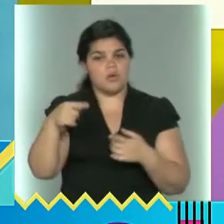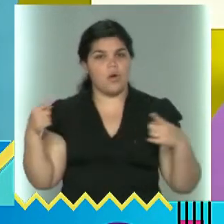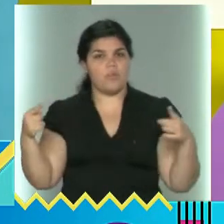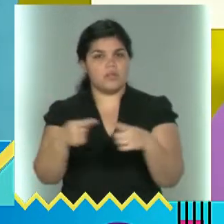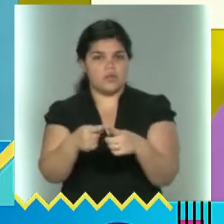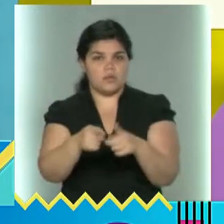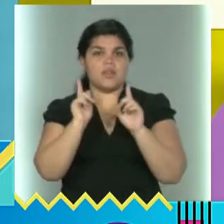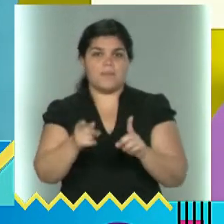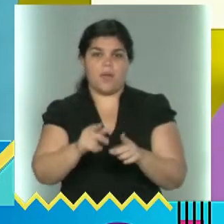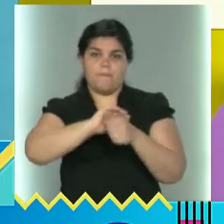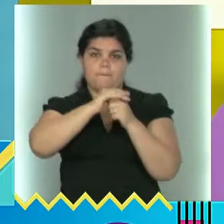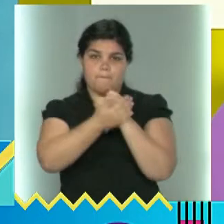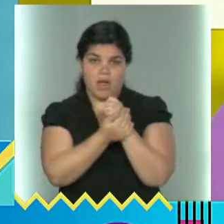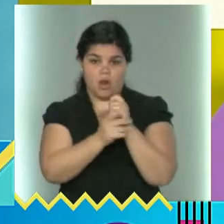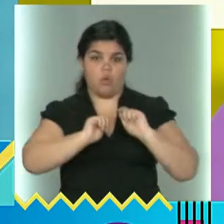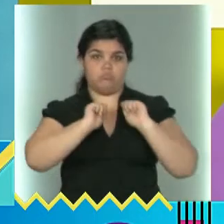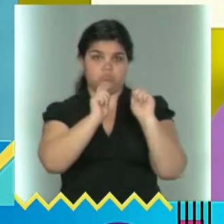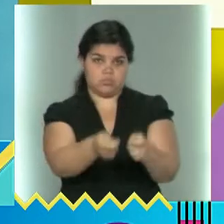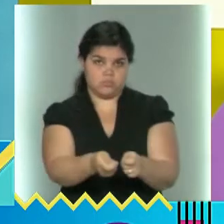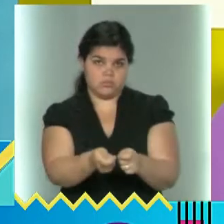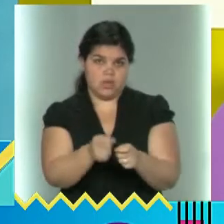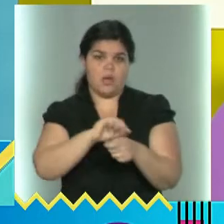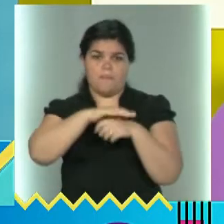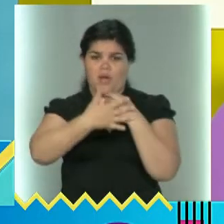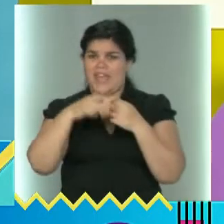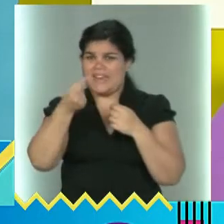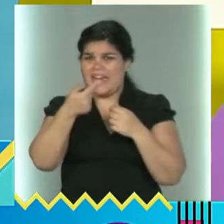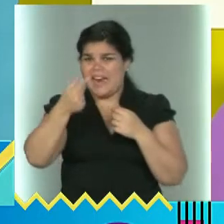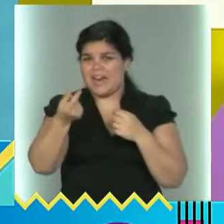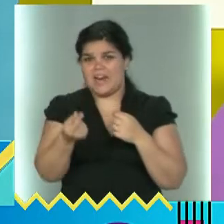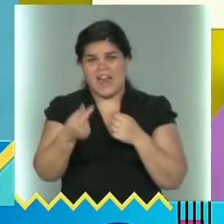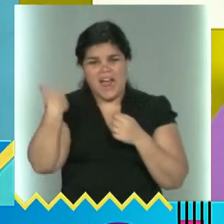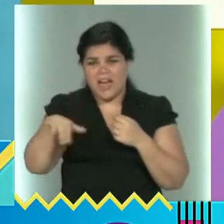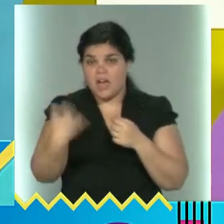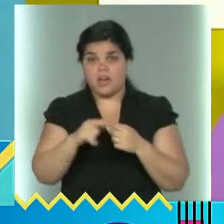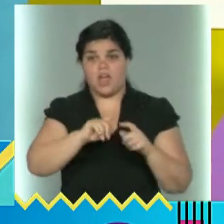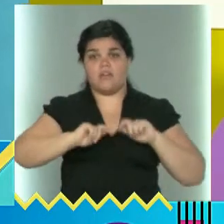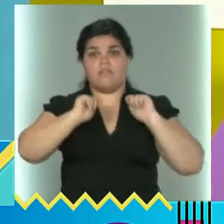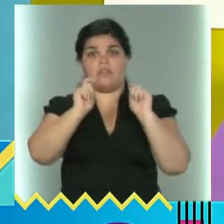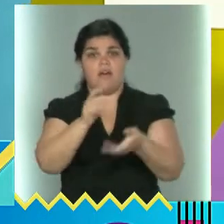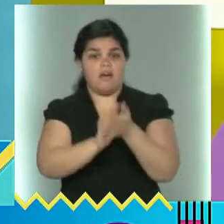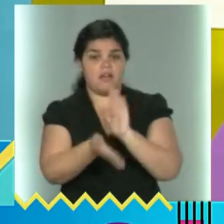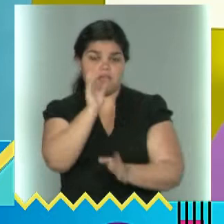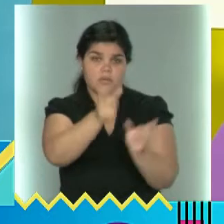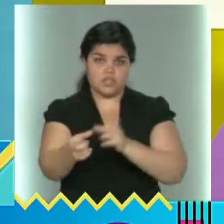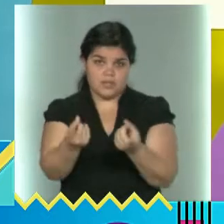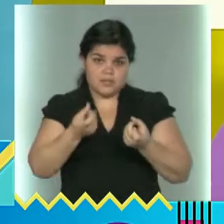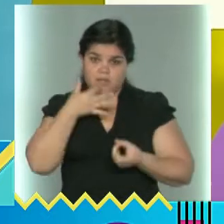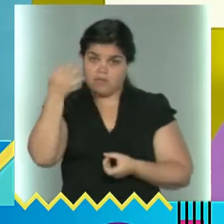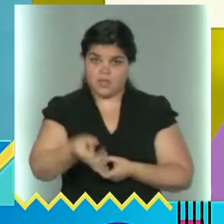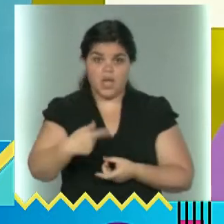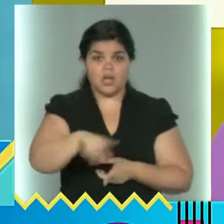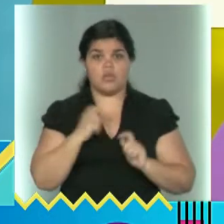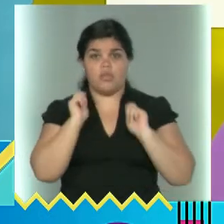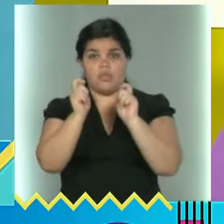con, bueno, entregar prótesis de mano, prótesis que son muy caras, bueno, se las entregan gratis a las personas que los necesiten. Esa ha sido noticia,